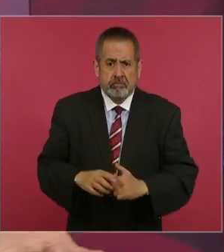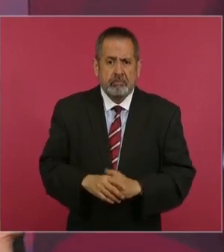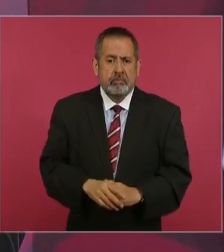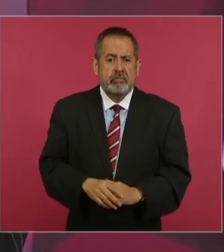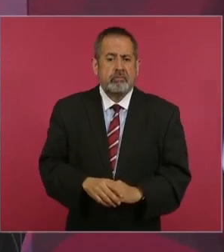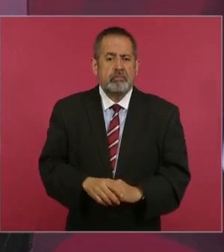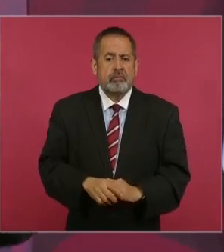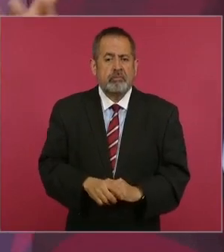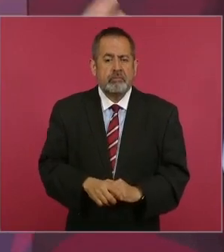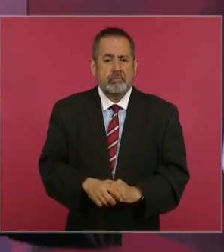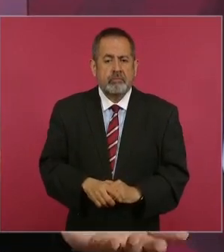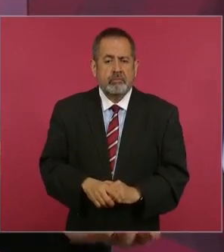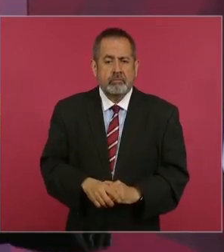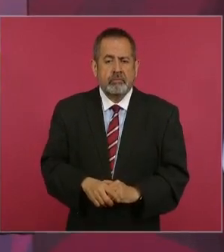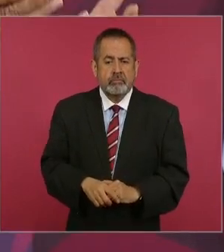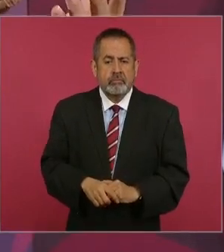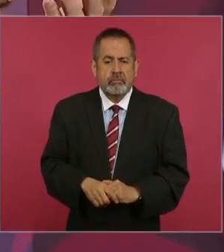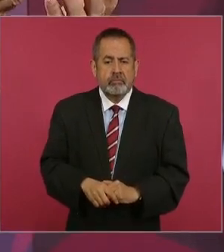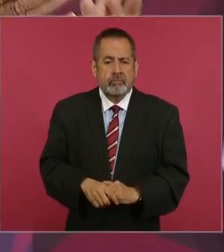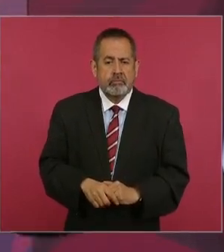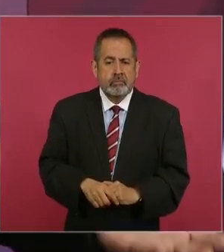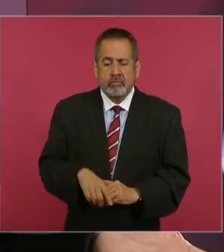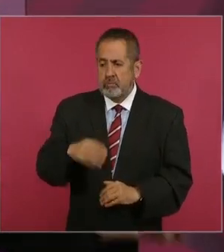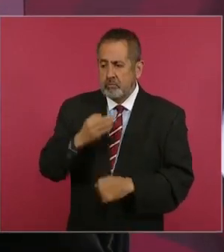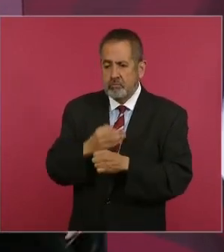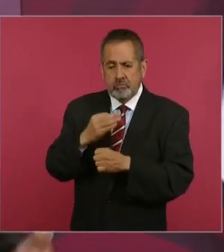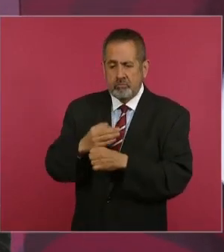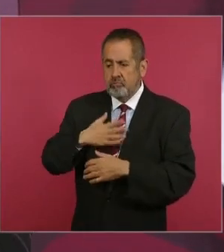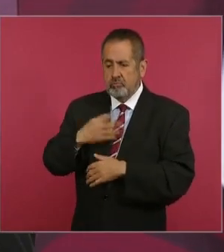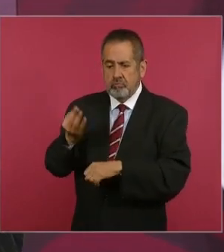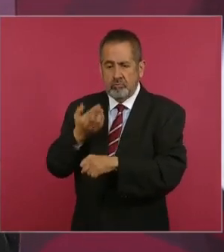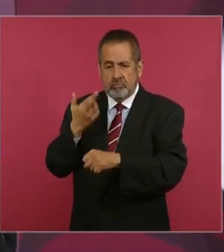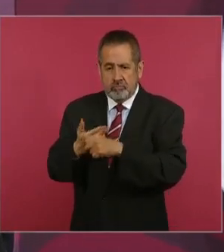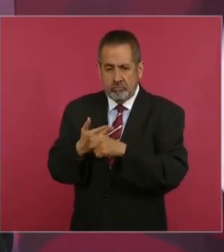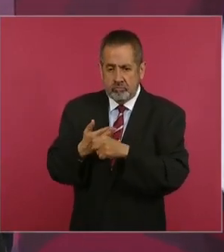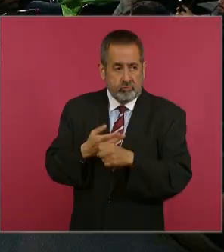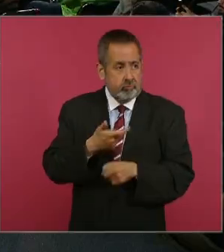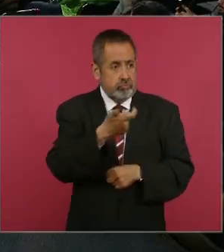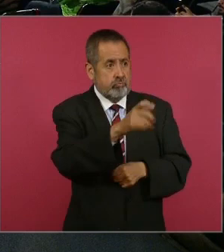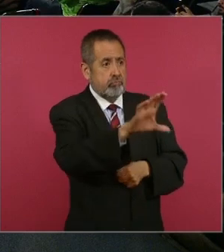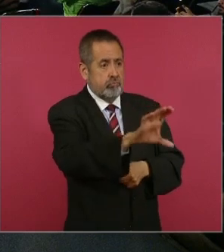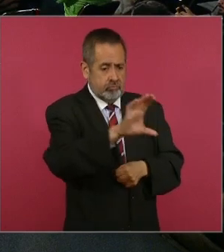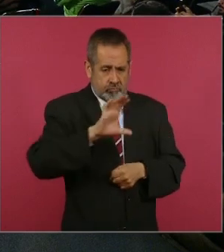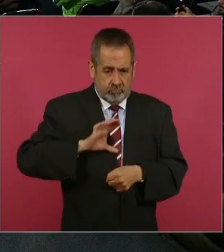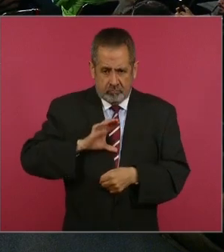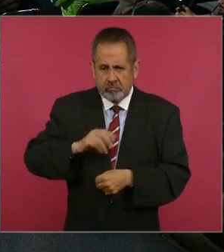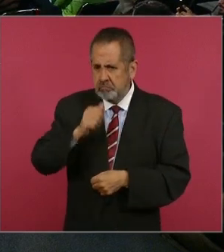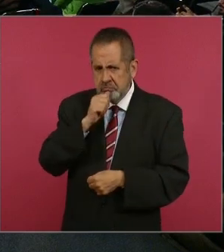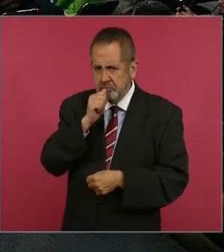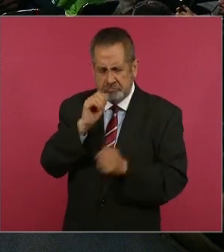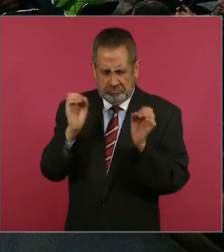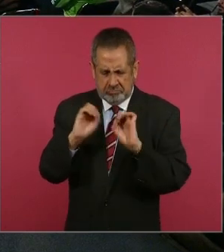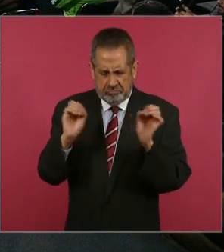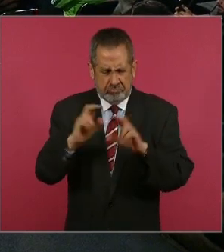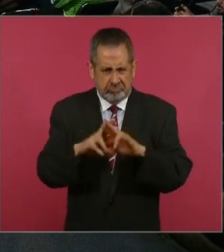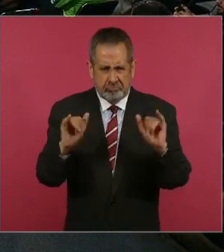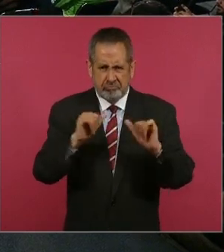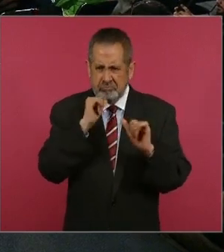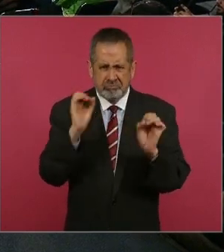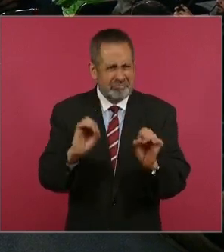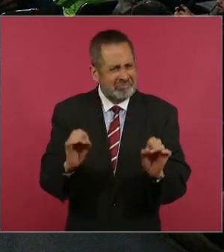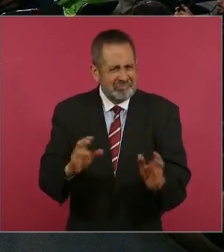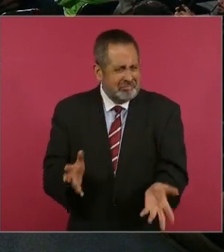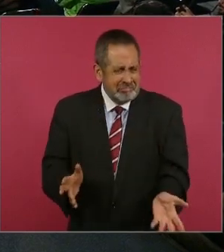todavía no ha llegado a la tesorería el dinero del F comiso porque